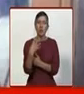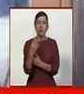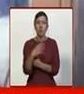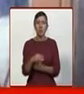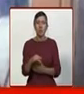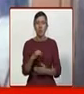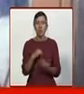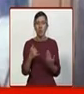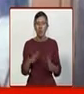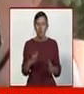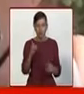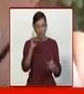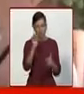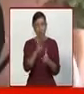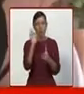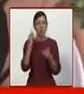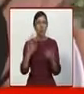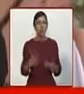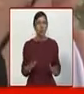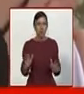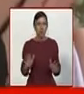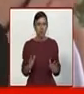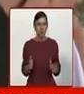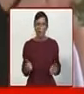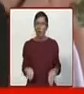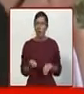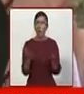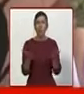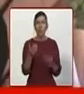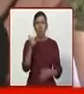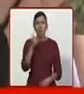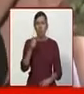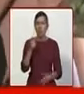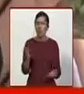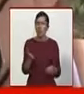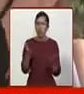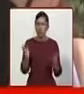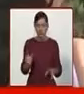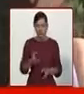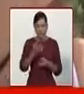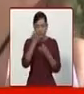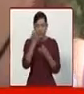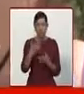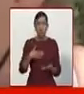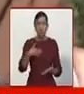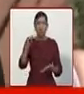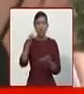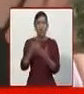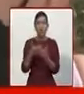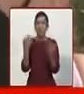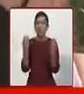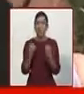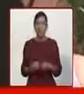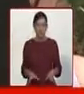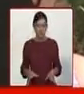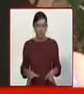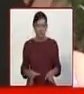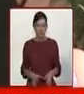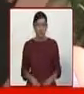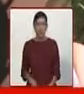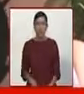he encontrado, me dice. ¿Dónde se había metido esta porquería? Le digo así, porque yo estaba desesperada en ese